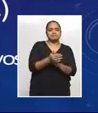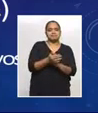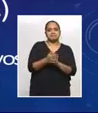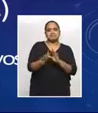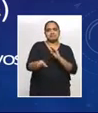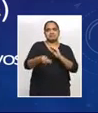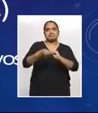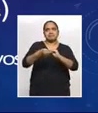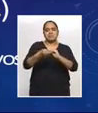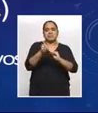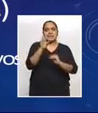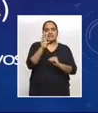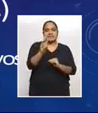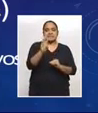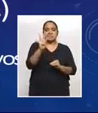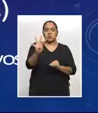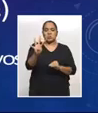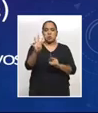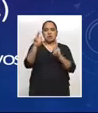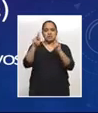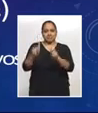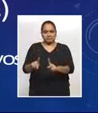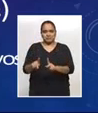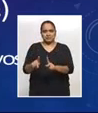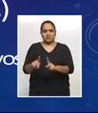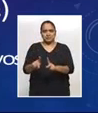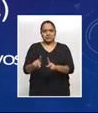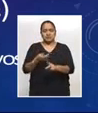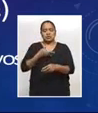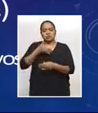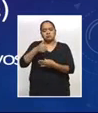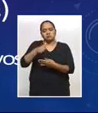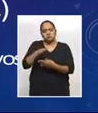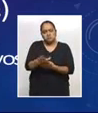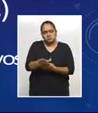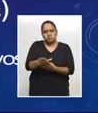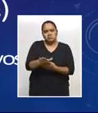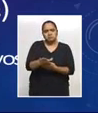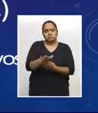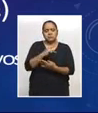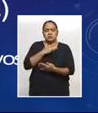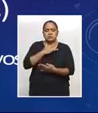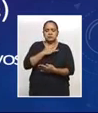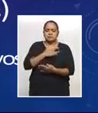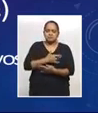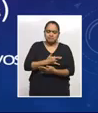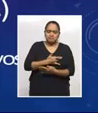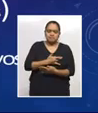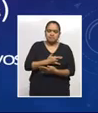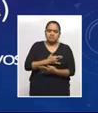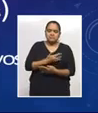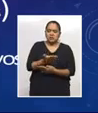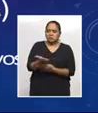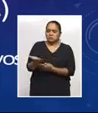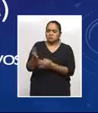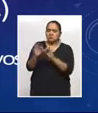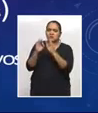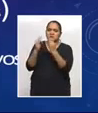-19, llegando a un total de 64 personas fallecidas. Lamentamos mucho nuestra